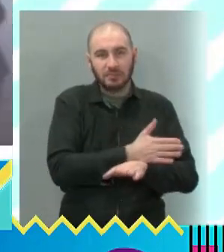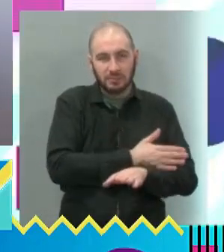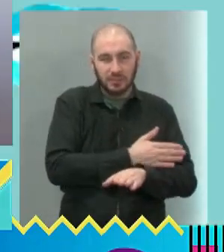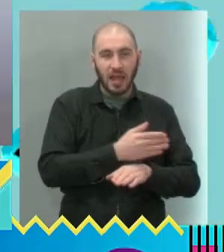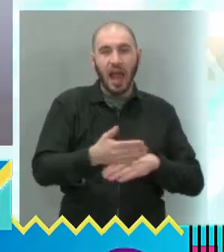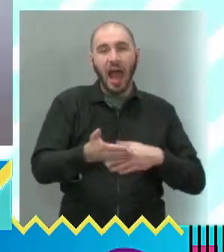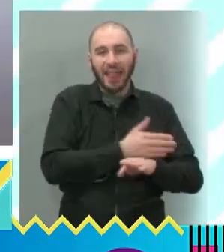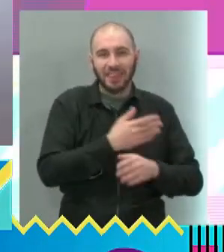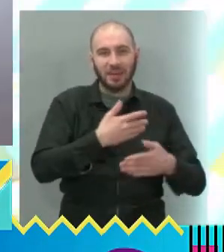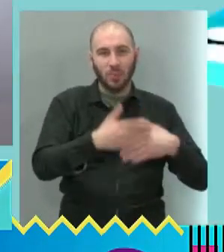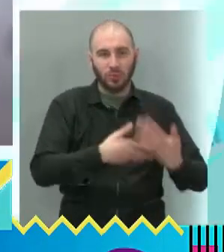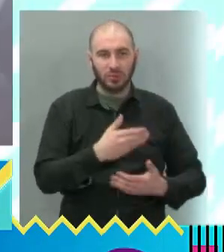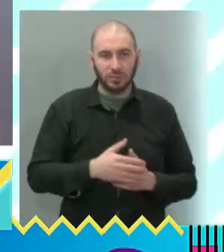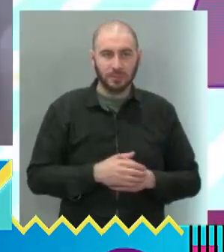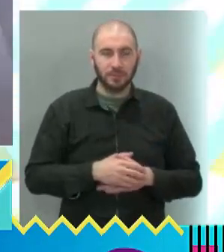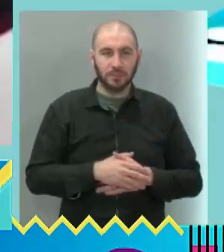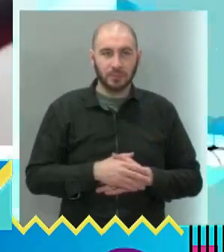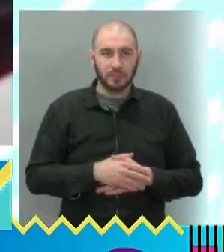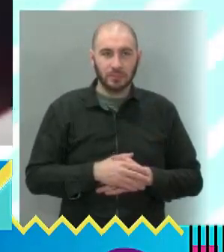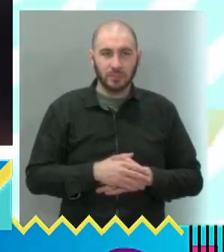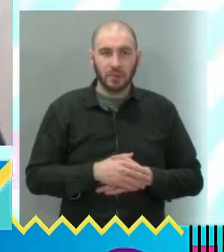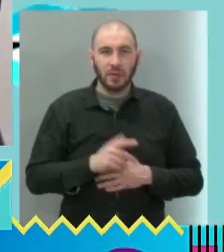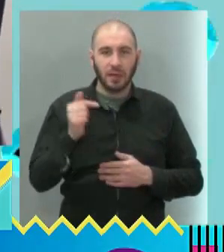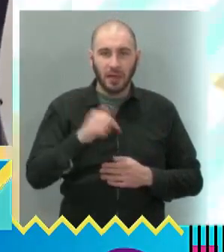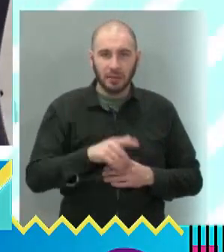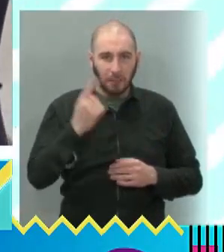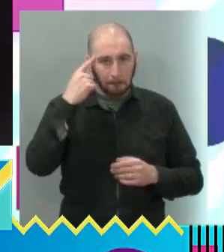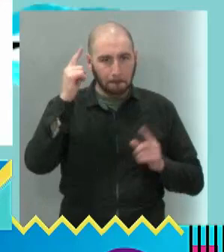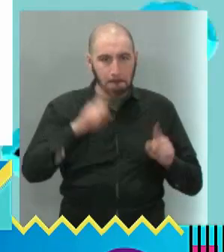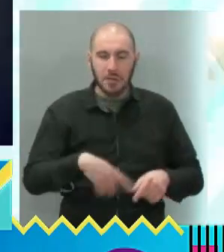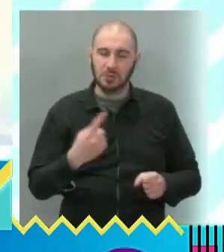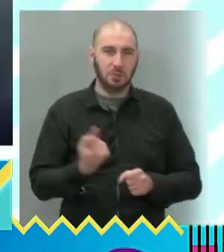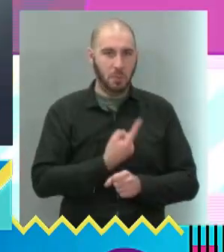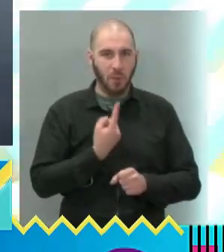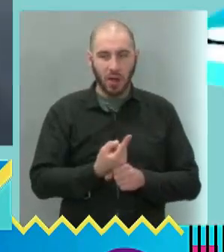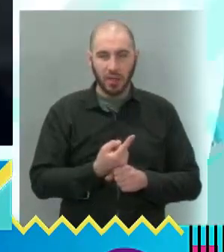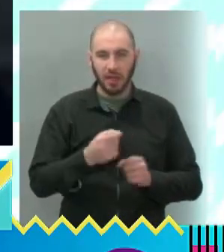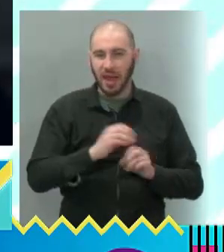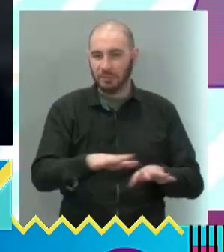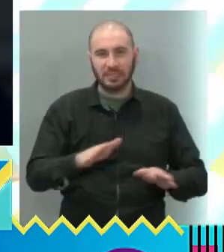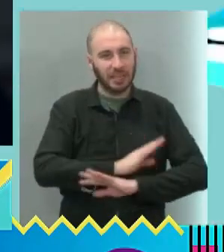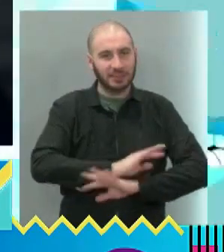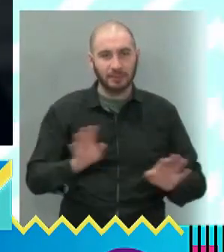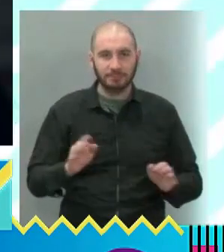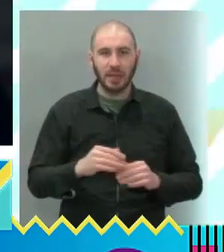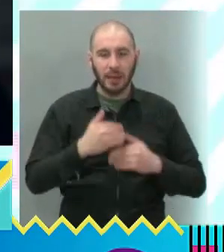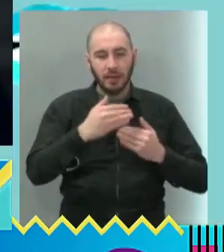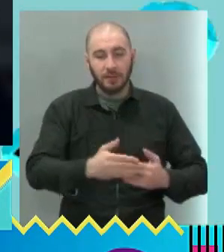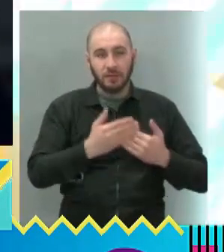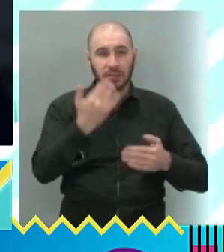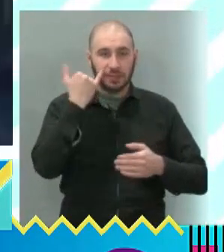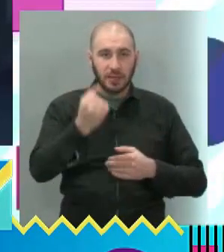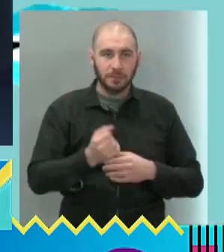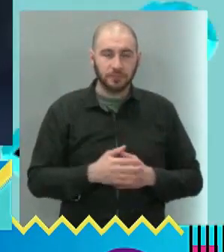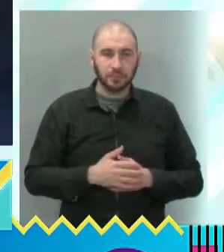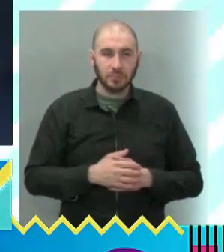antes de la revolución. Y eso realmente es impensado, ya nadie quiere volver atrás, ya se han dado esos primeros pasos.